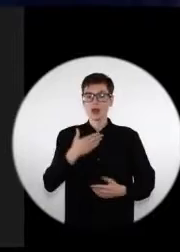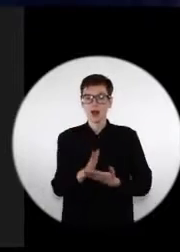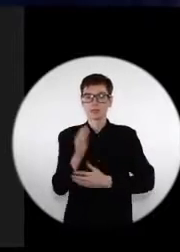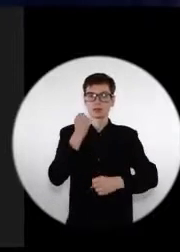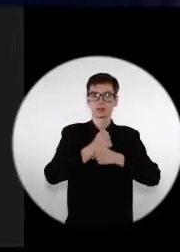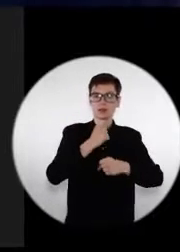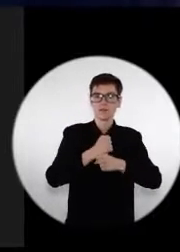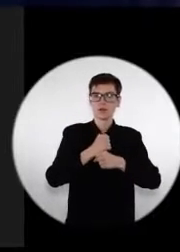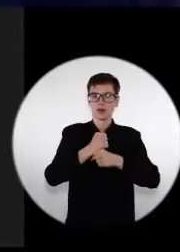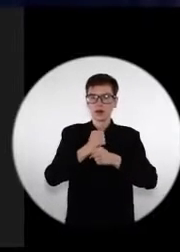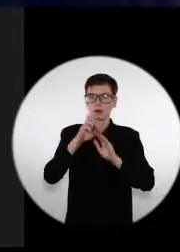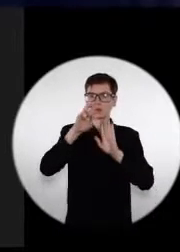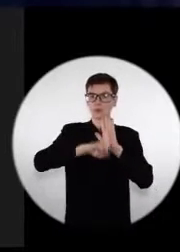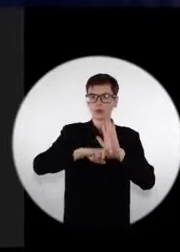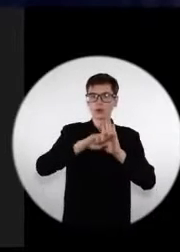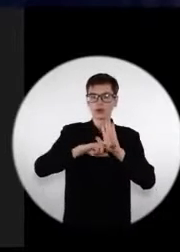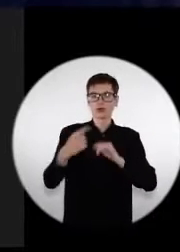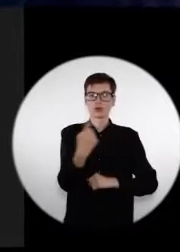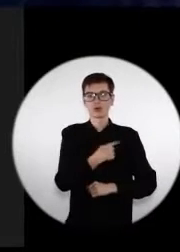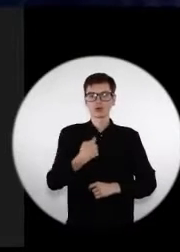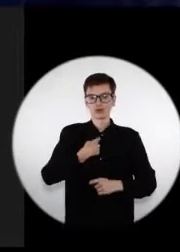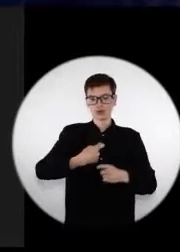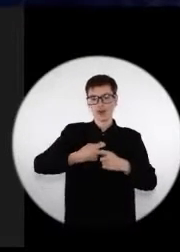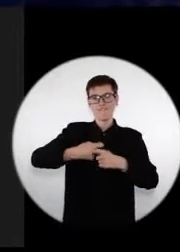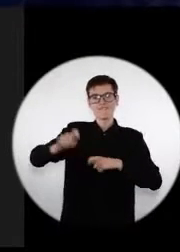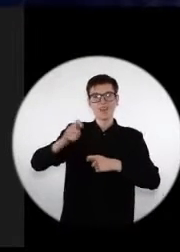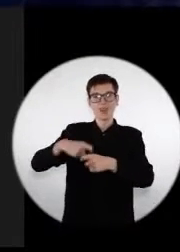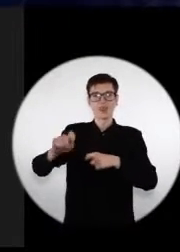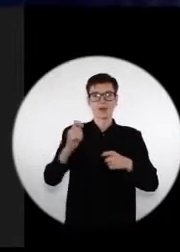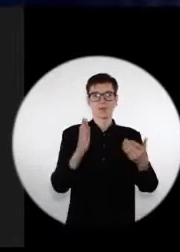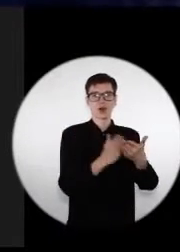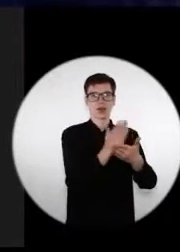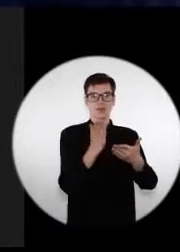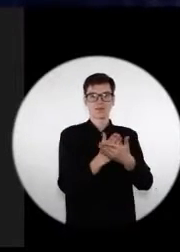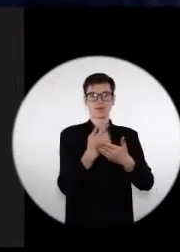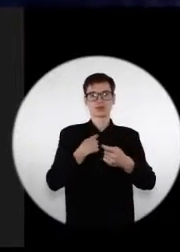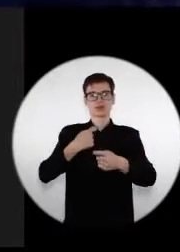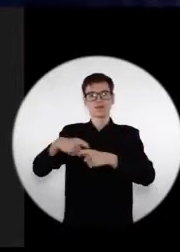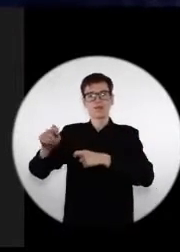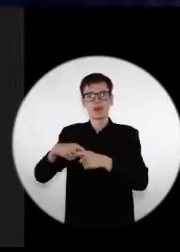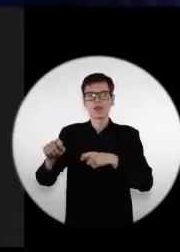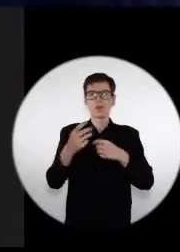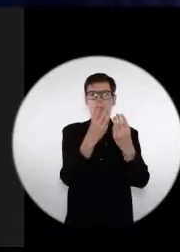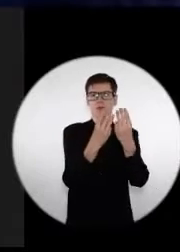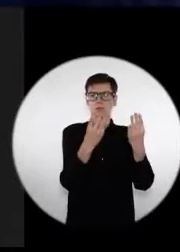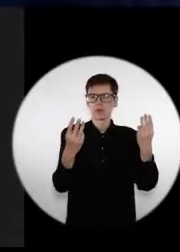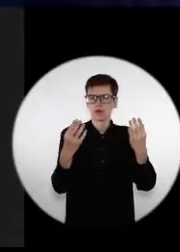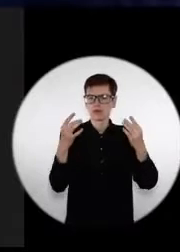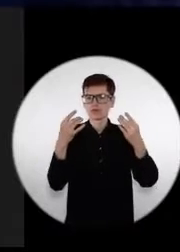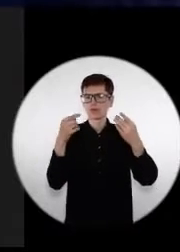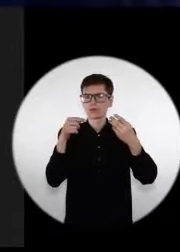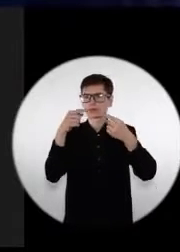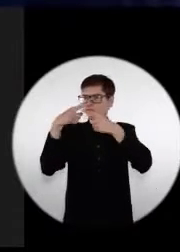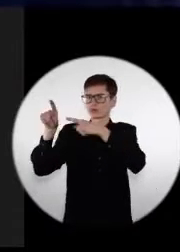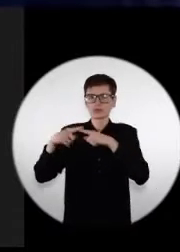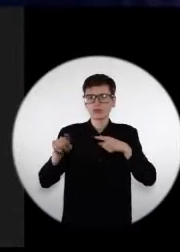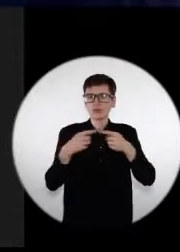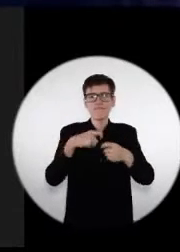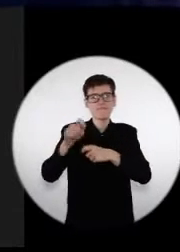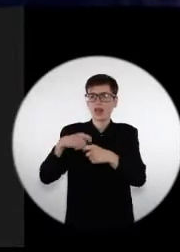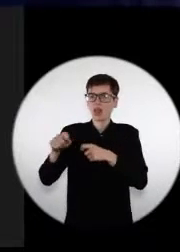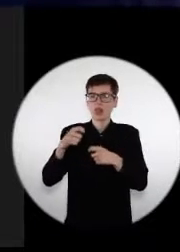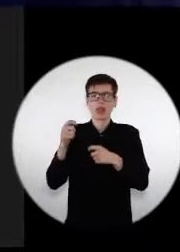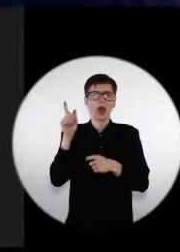eso bueno las cosas que por ejemplo nosotros con la violentó cuando vos cuando abrimos la editorial cuando empezamos a trabajar pensamos en ese proyecto o sea nosotros